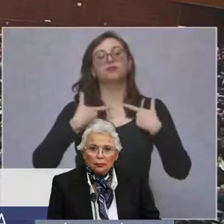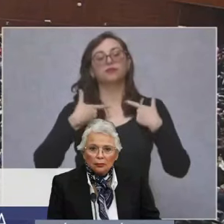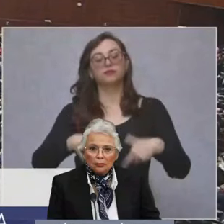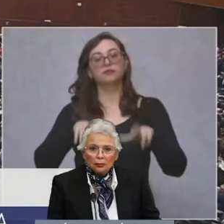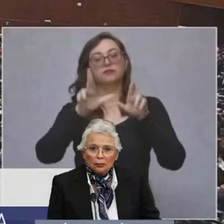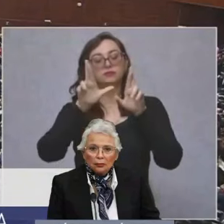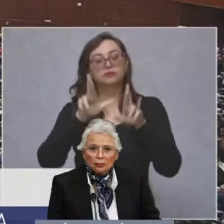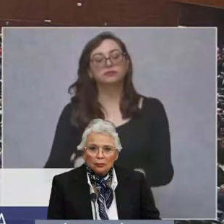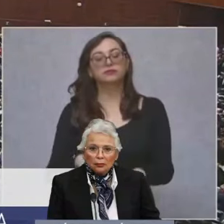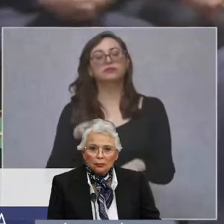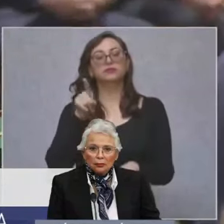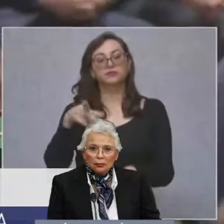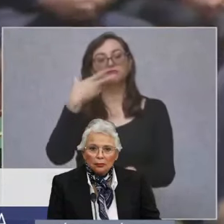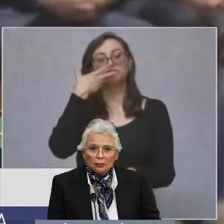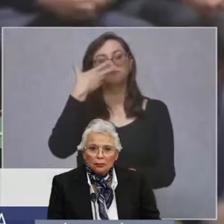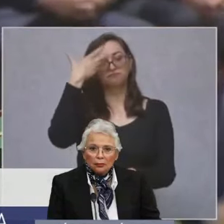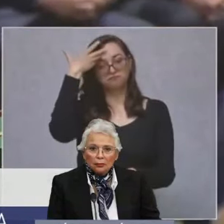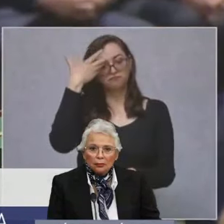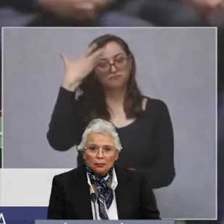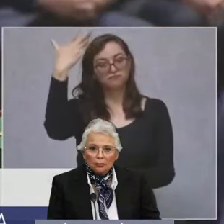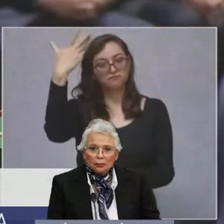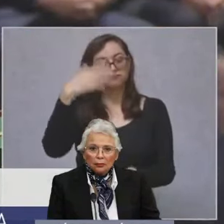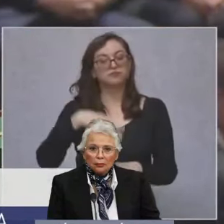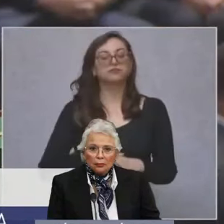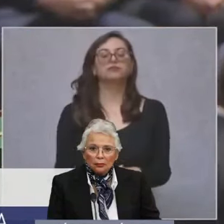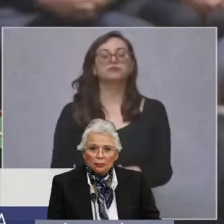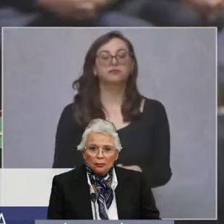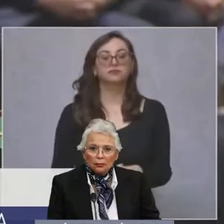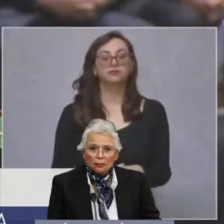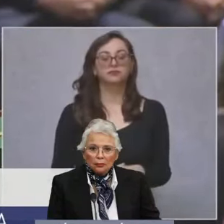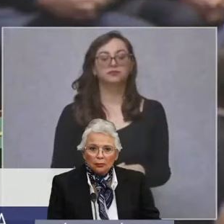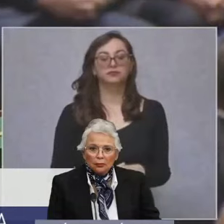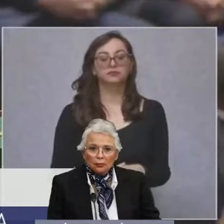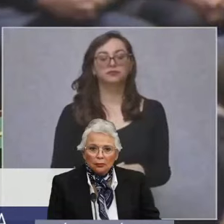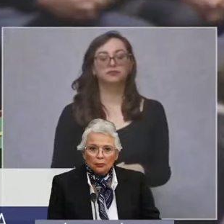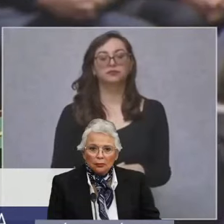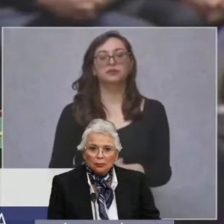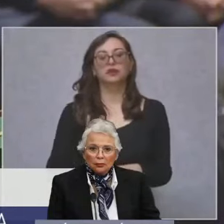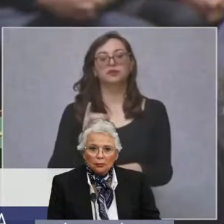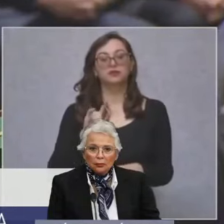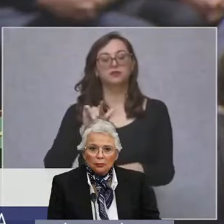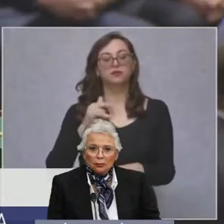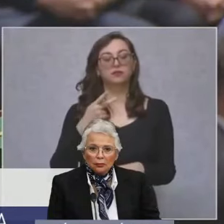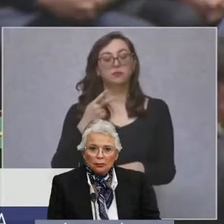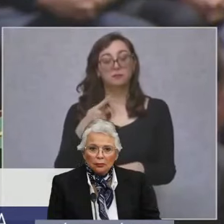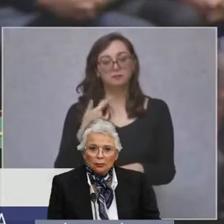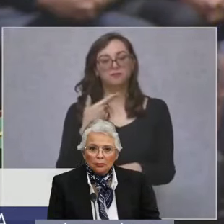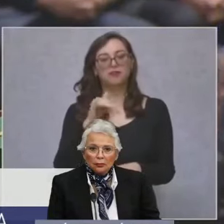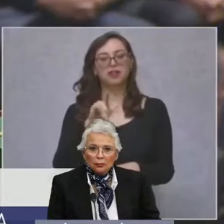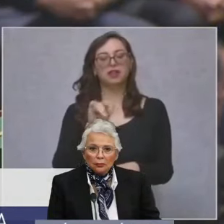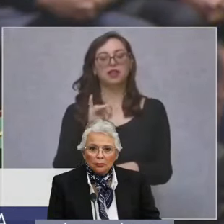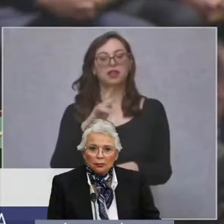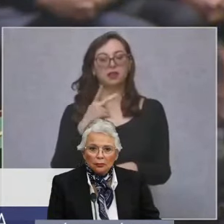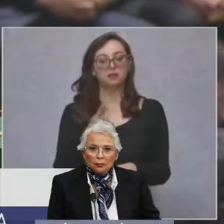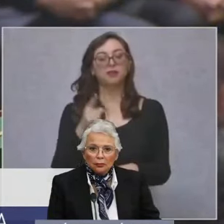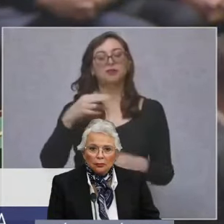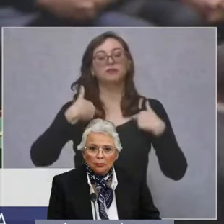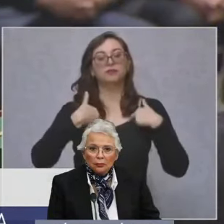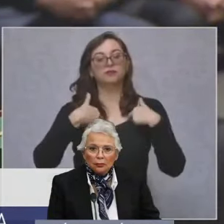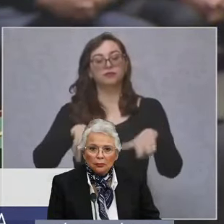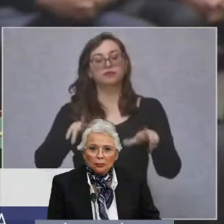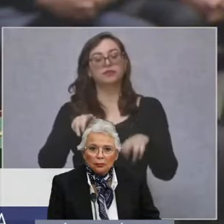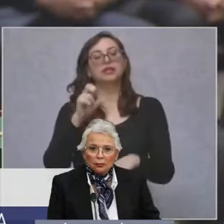el interinato hasta terminar este año, o bien que se elija una mujer nuevamente